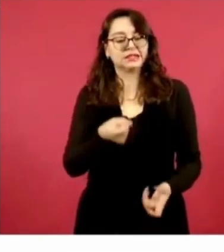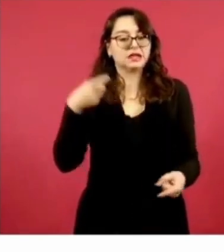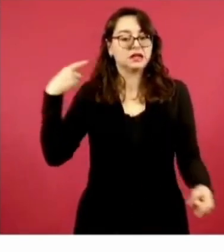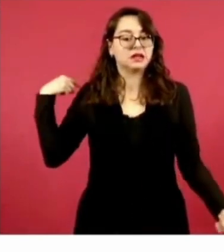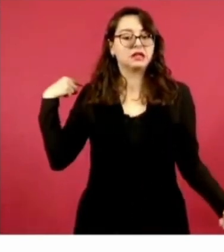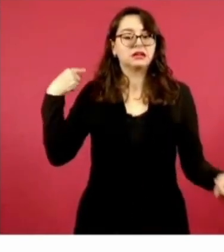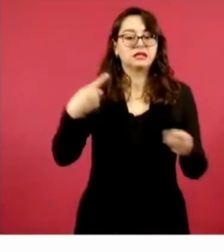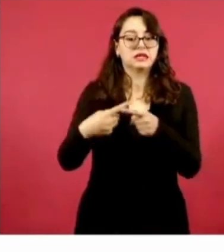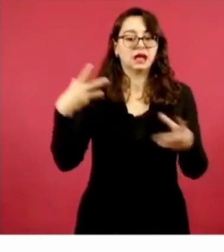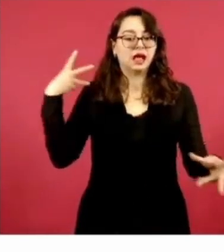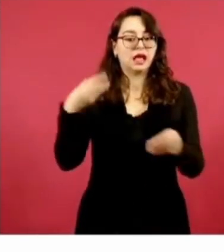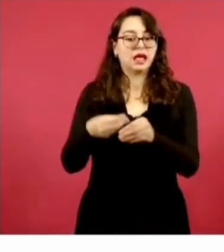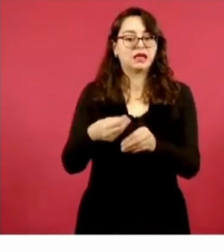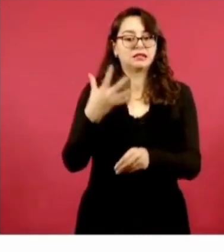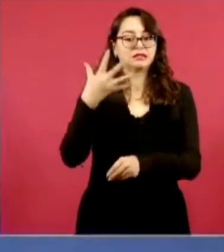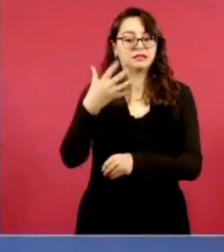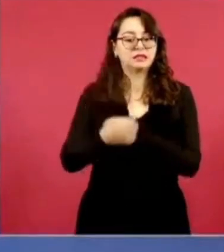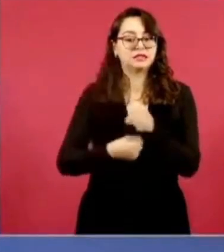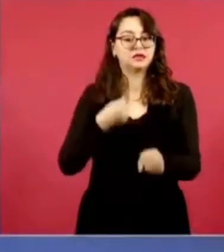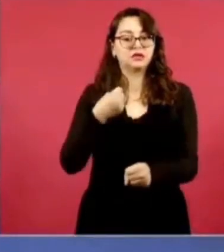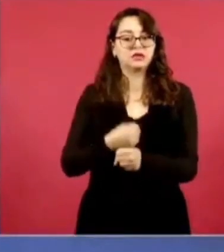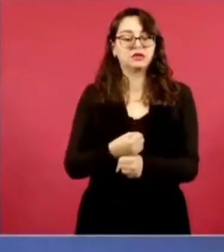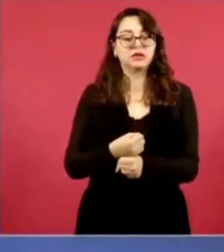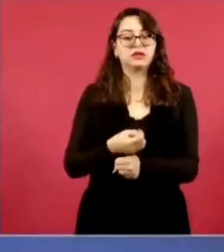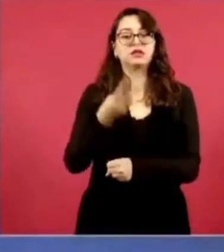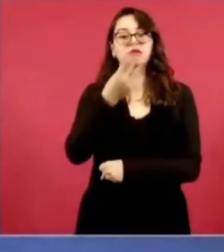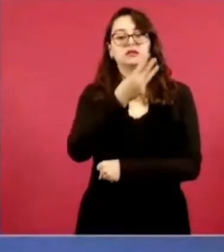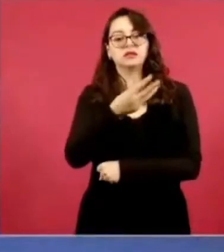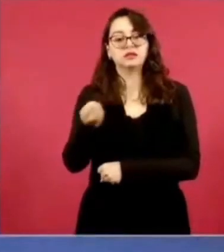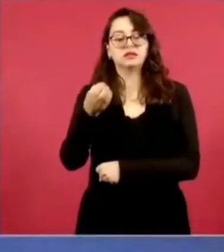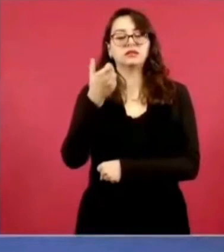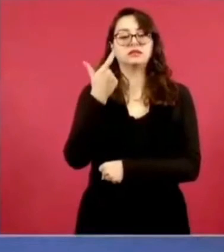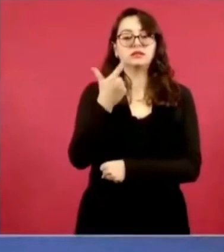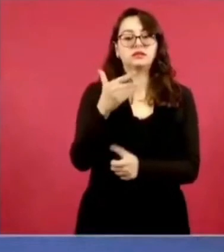31 de diciembre de 2023 de